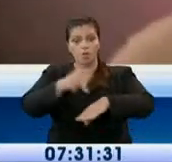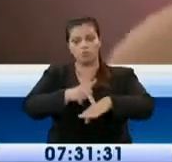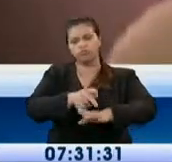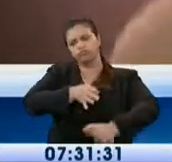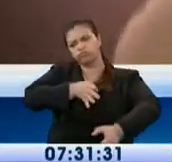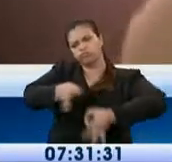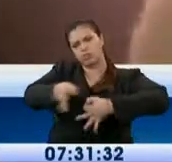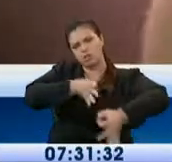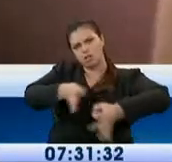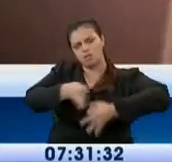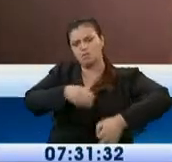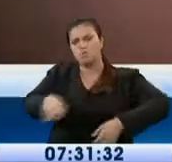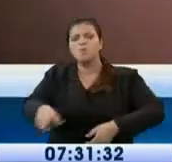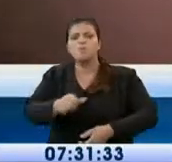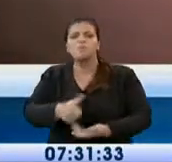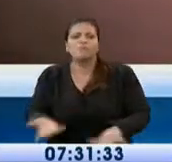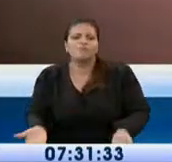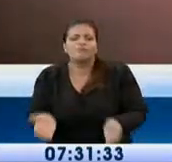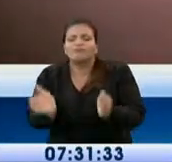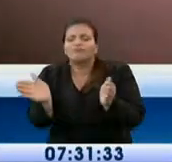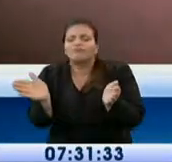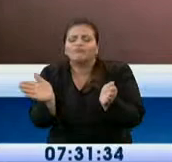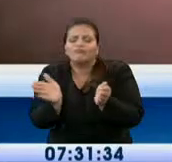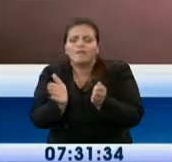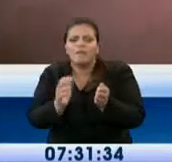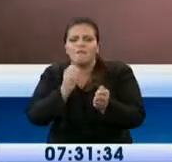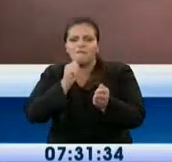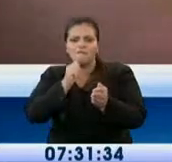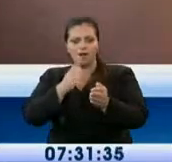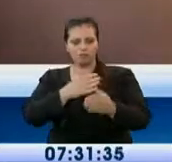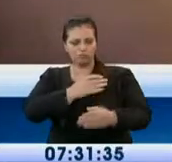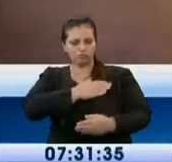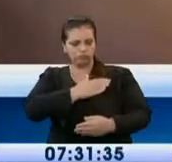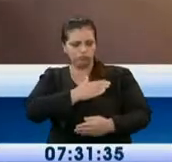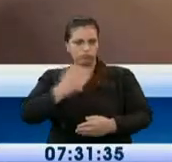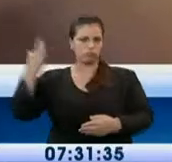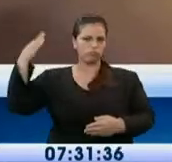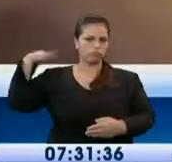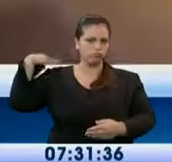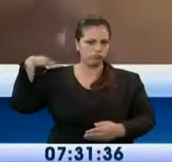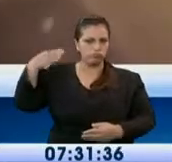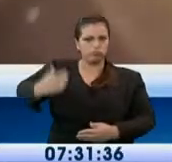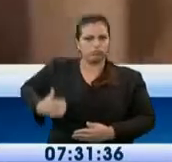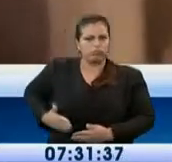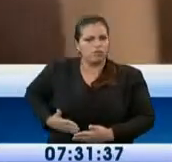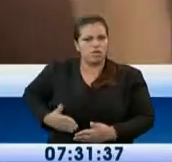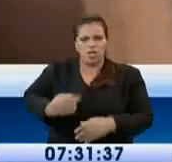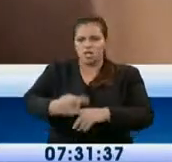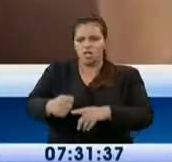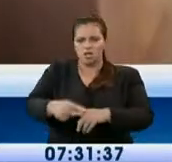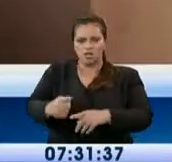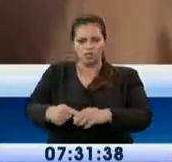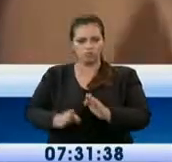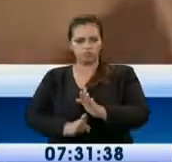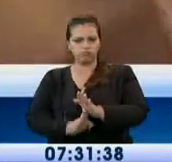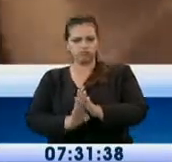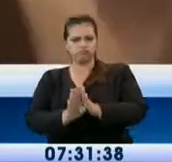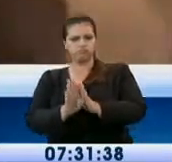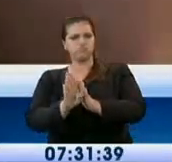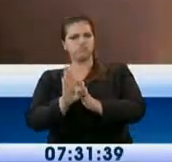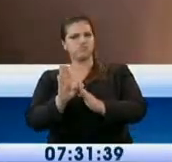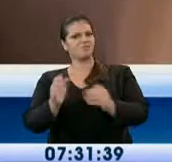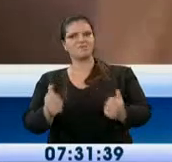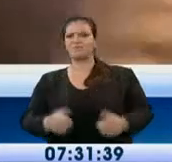desarrollados todos sus órganos, de ahí que los galenos aseguran que las posibilidades habrían sido otras si la niña habría estado dentro de la madre